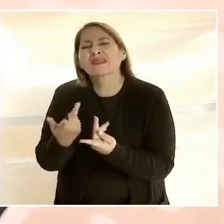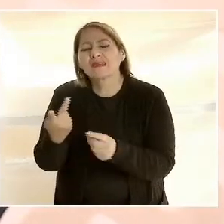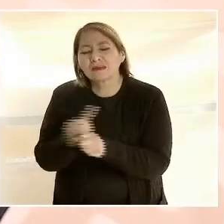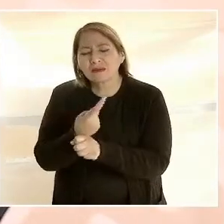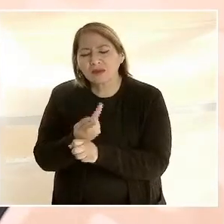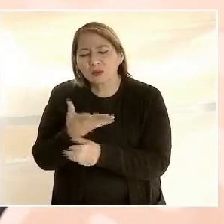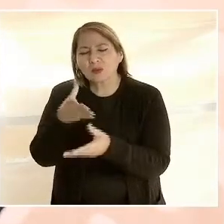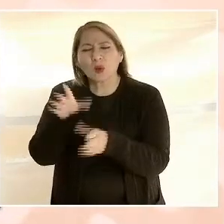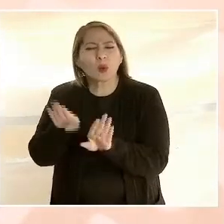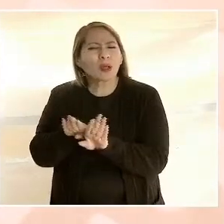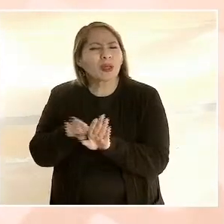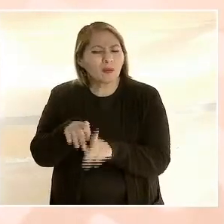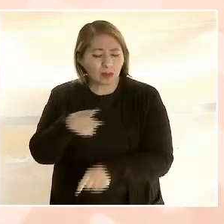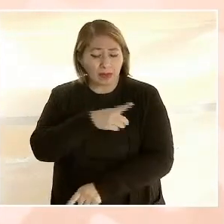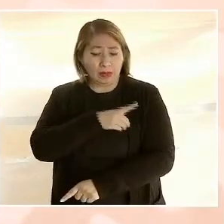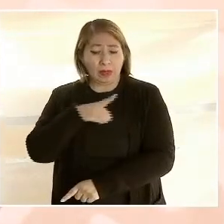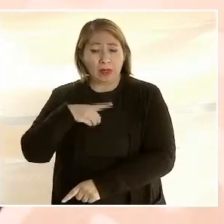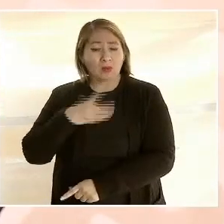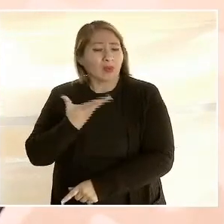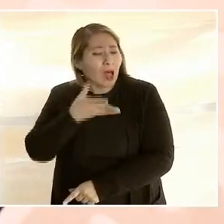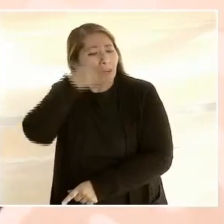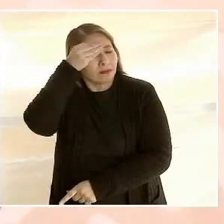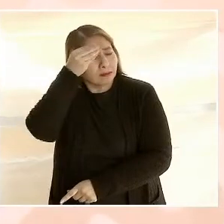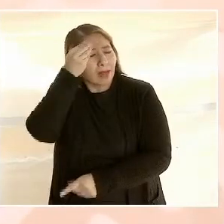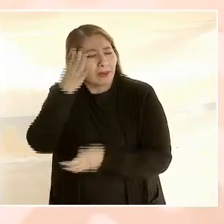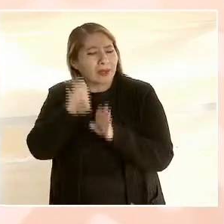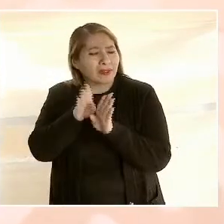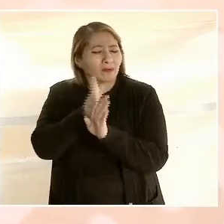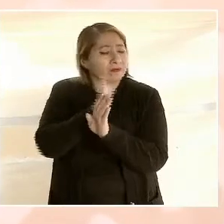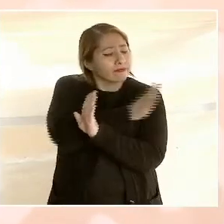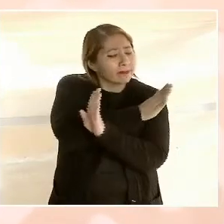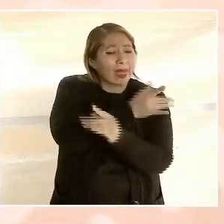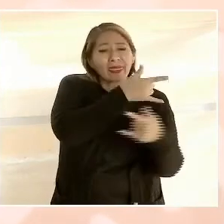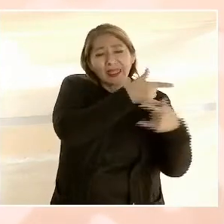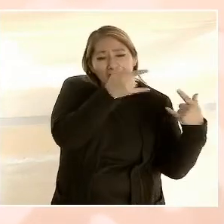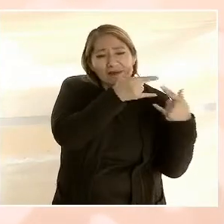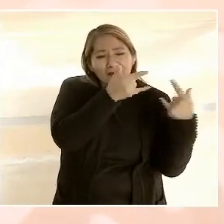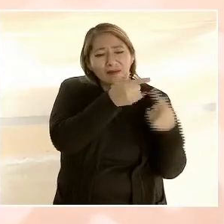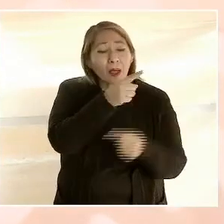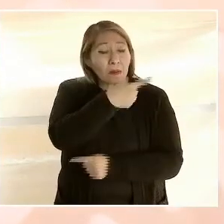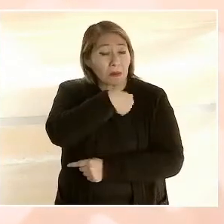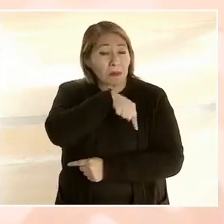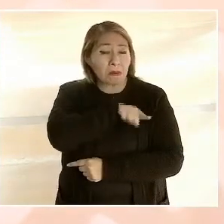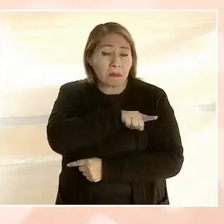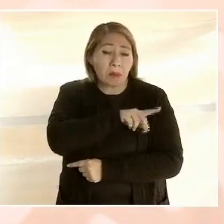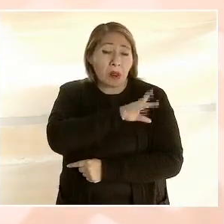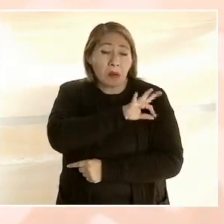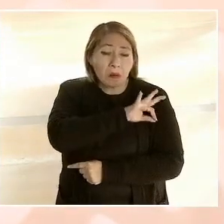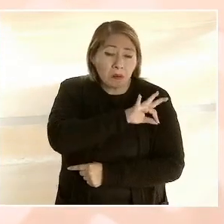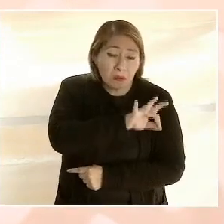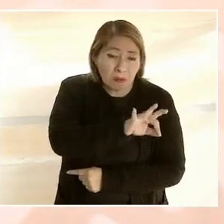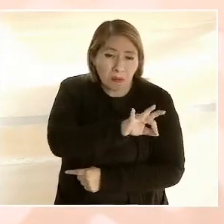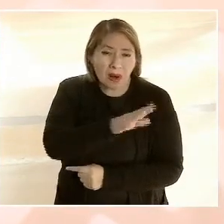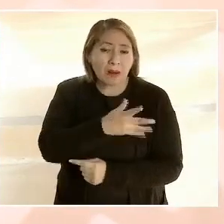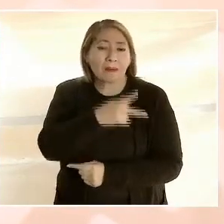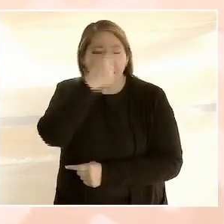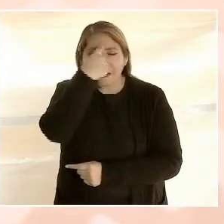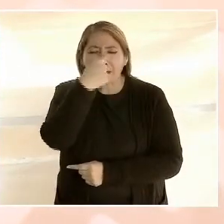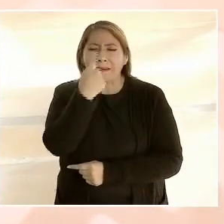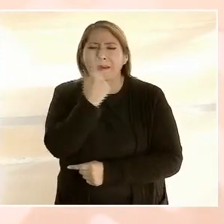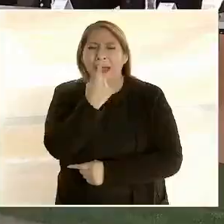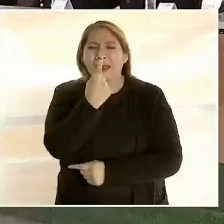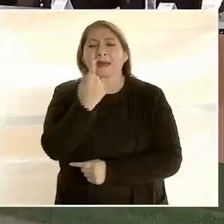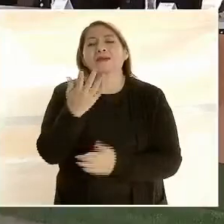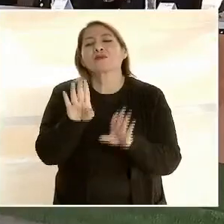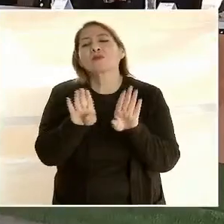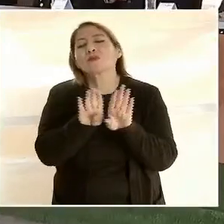nos ha enseñado que para un poder público dispuesto a